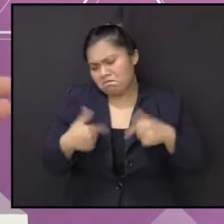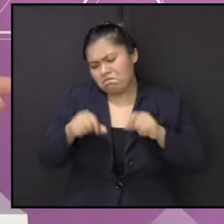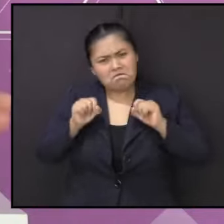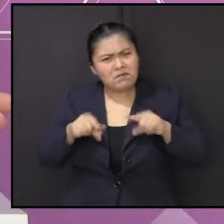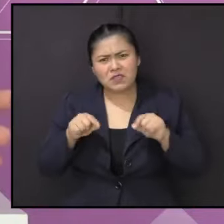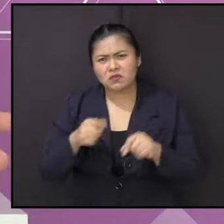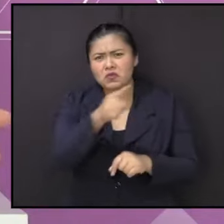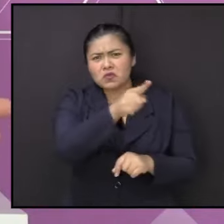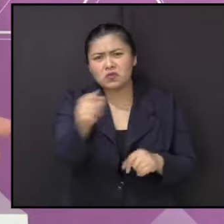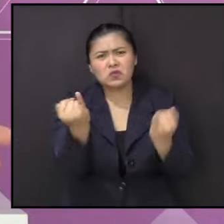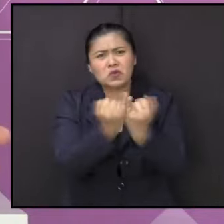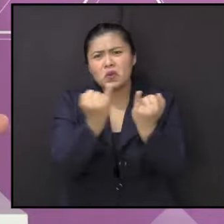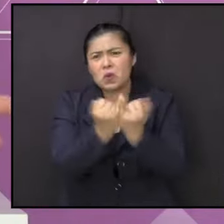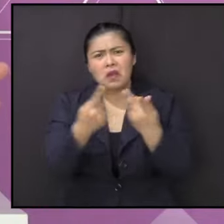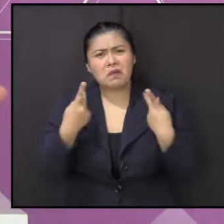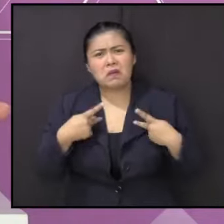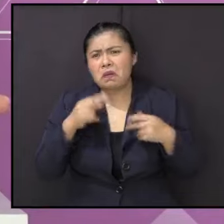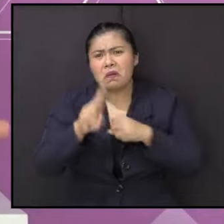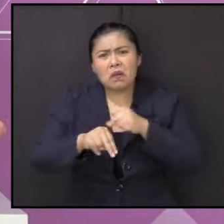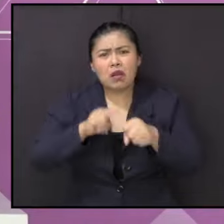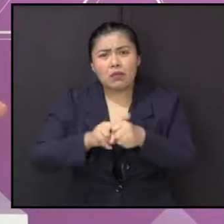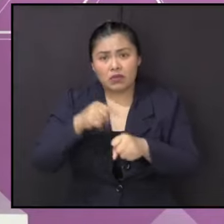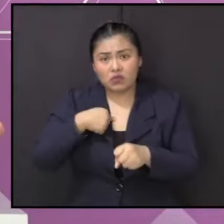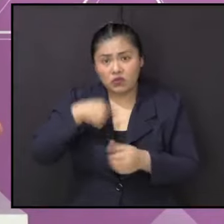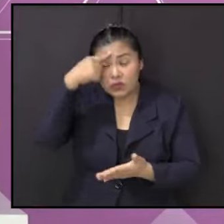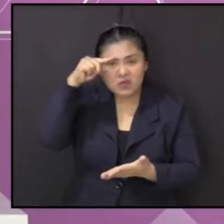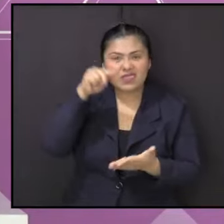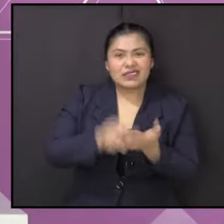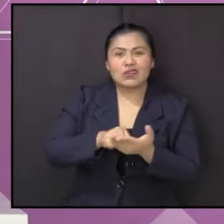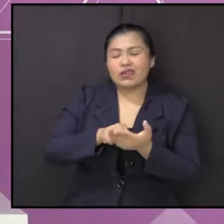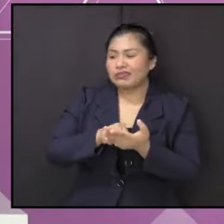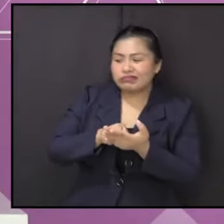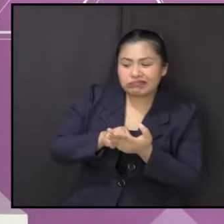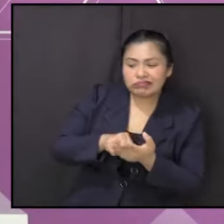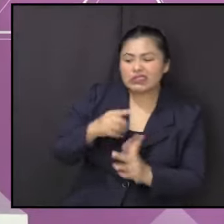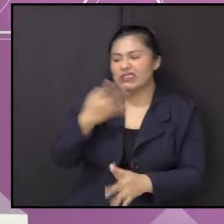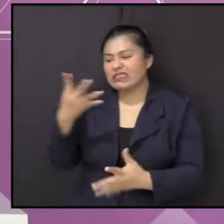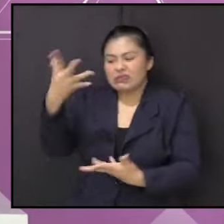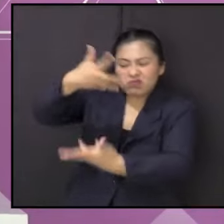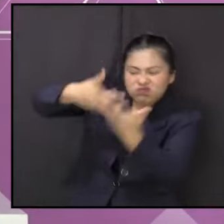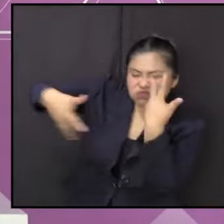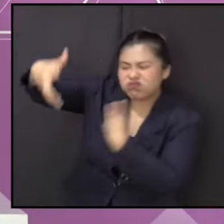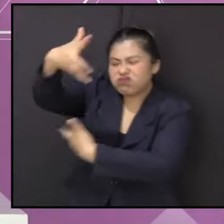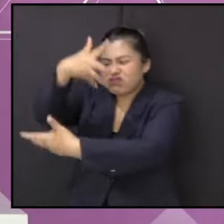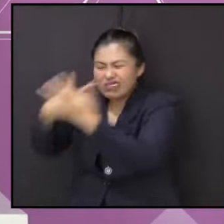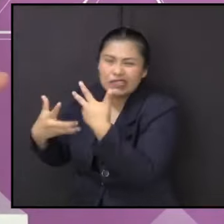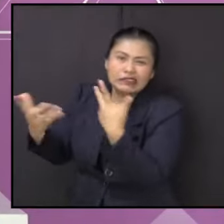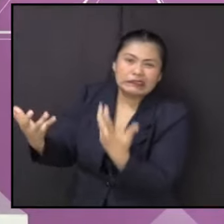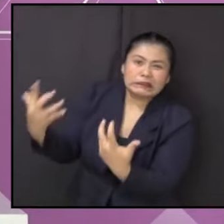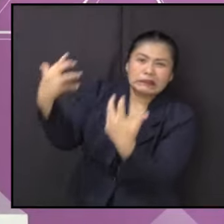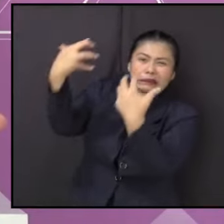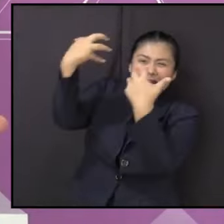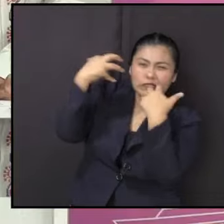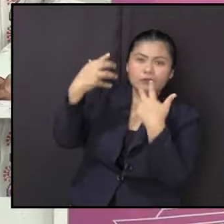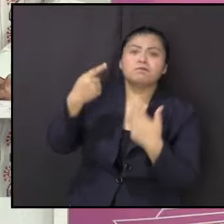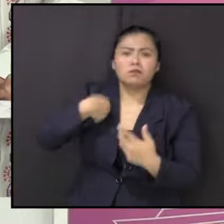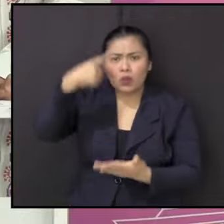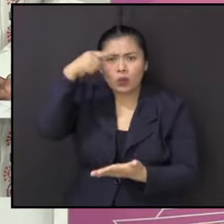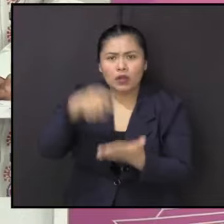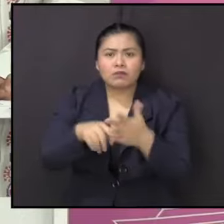creo que la opacidad ha minado nuestro espíritu. Sin embargo, Considero que las cosas pueden